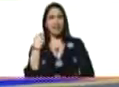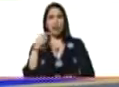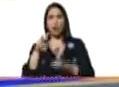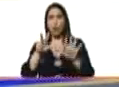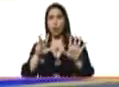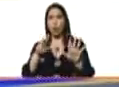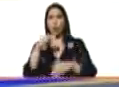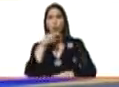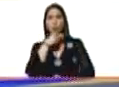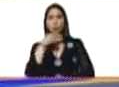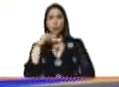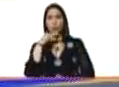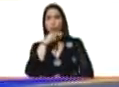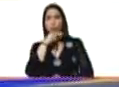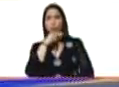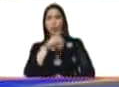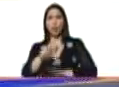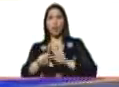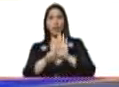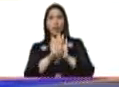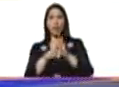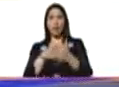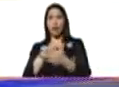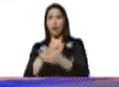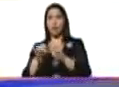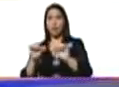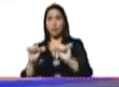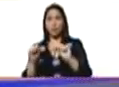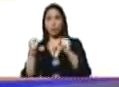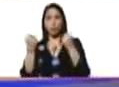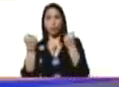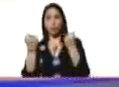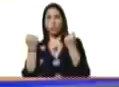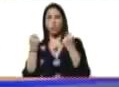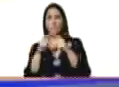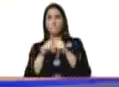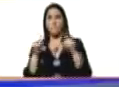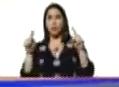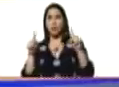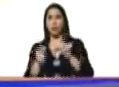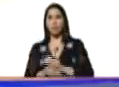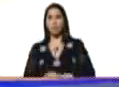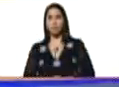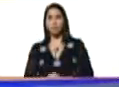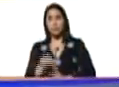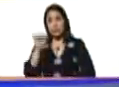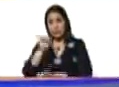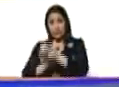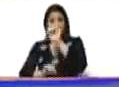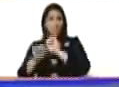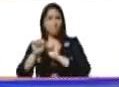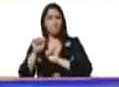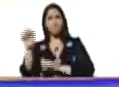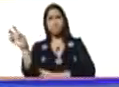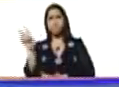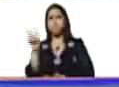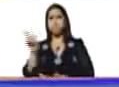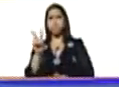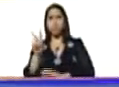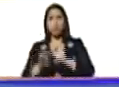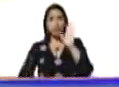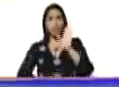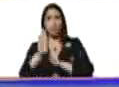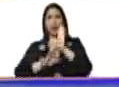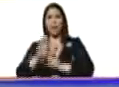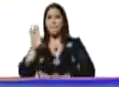de octubre esta ley antibloqueo para la defensa de Venezuela, para el desarrollo del